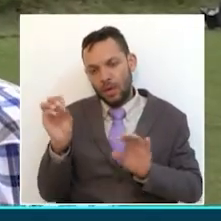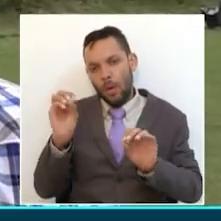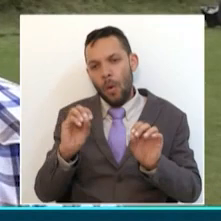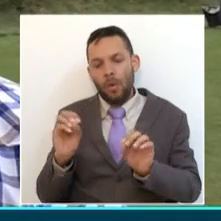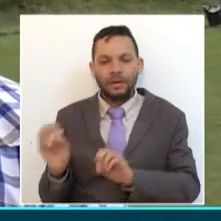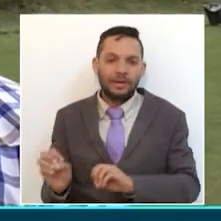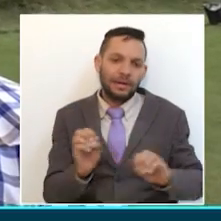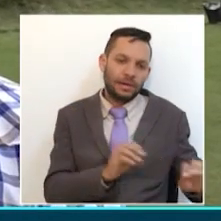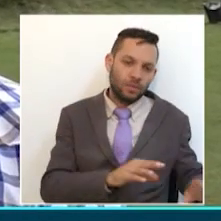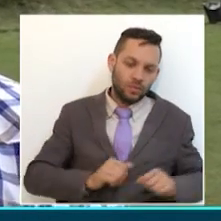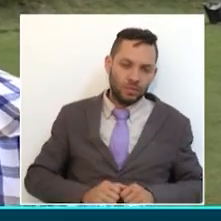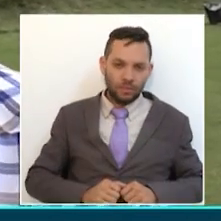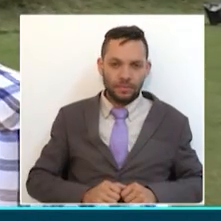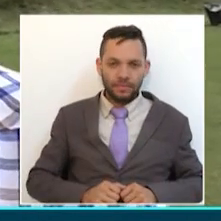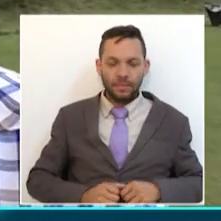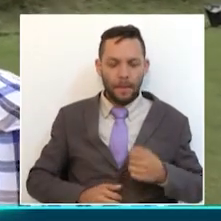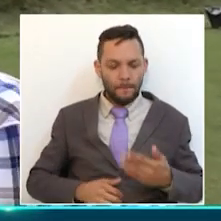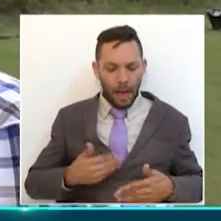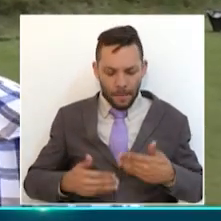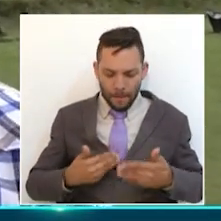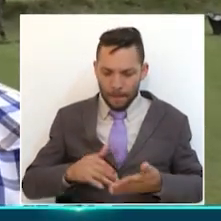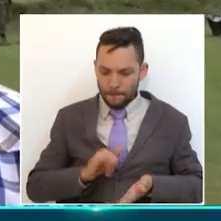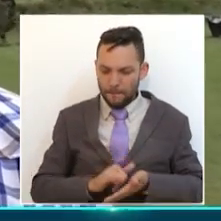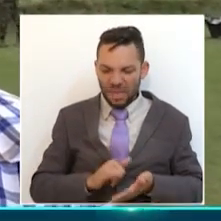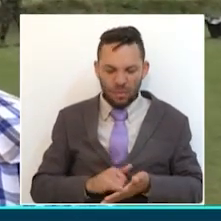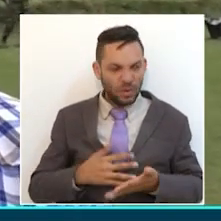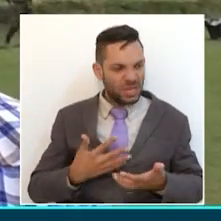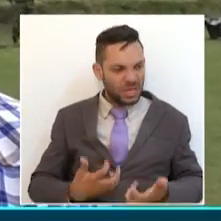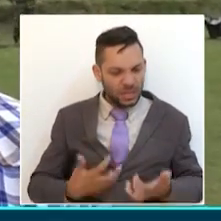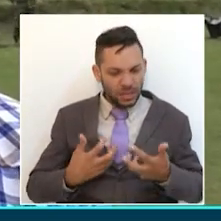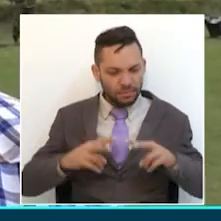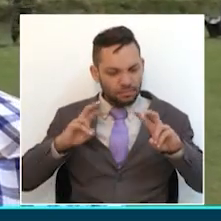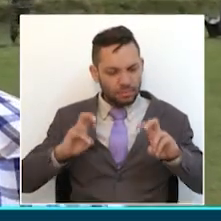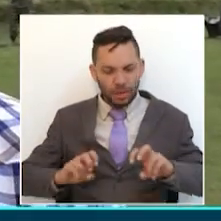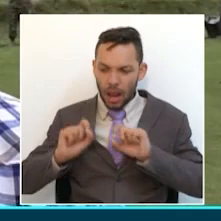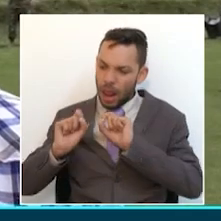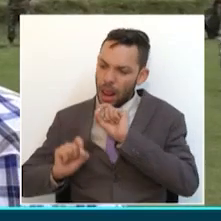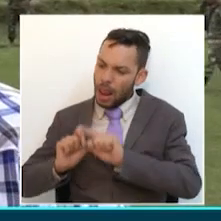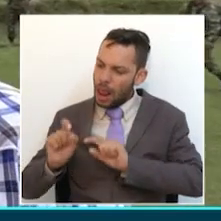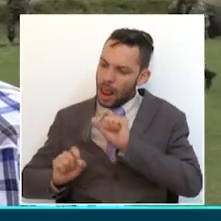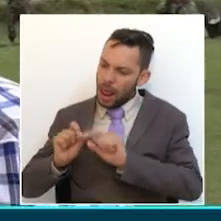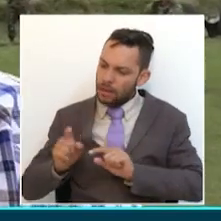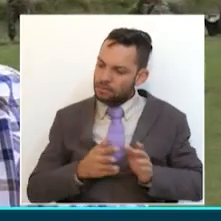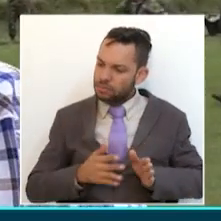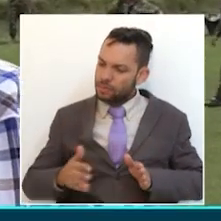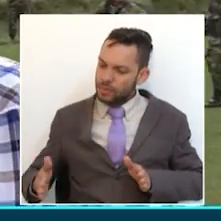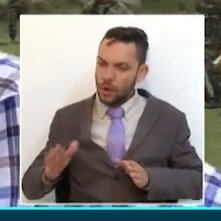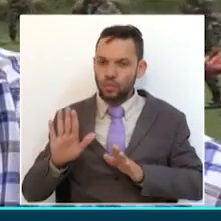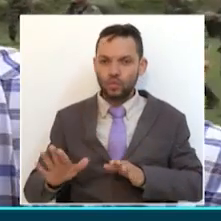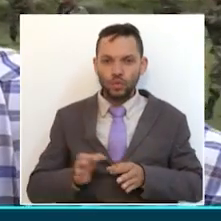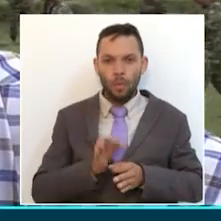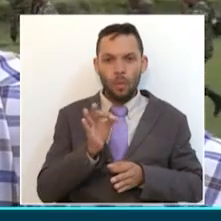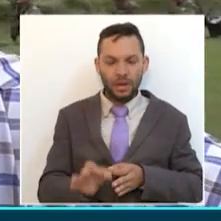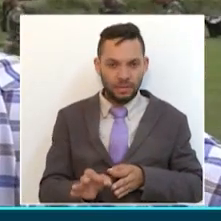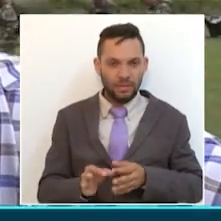proceso de una consulta interna que se va a realizar a fin de que el municipio se